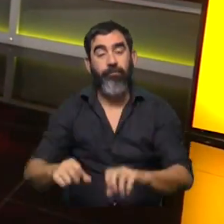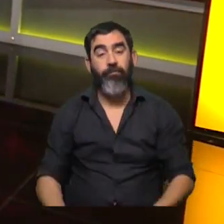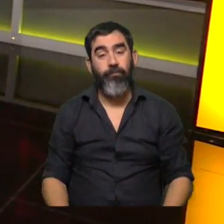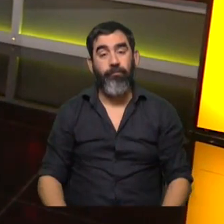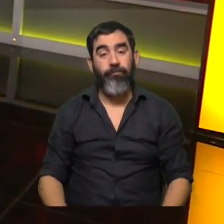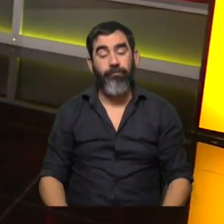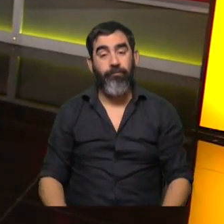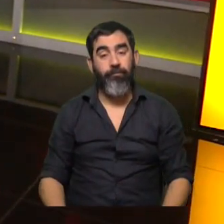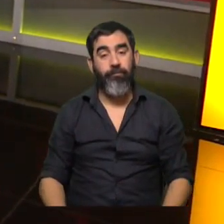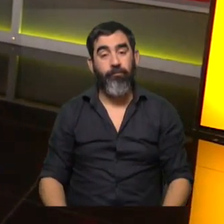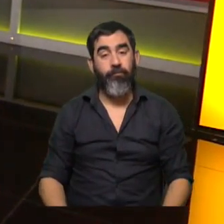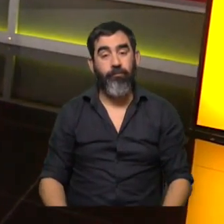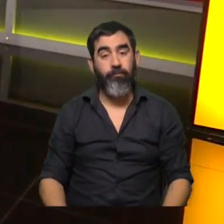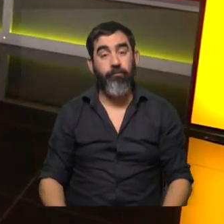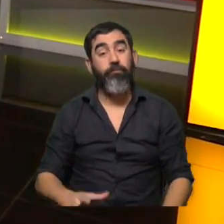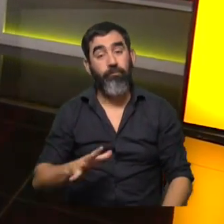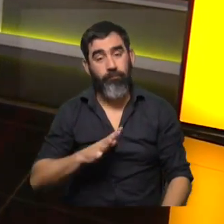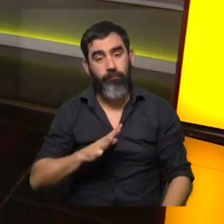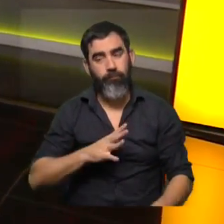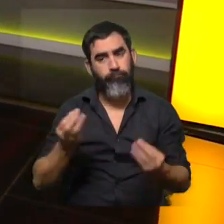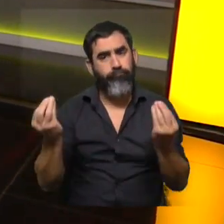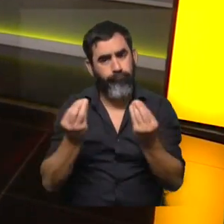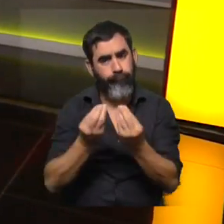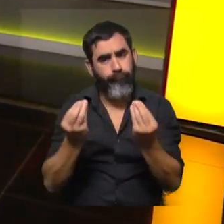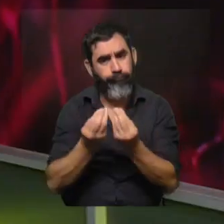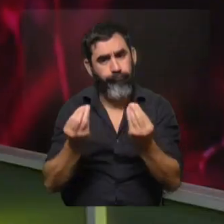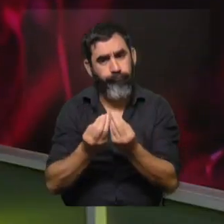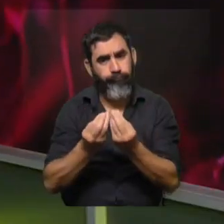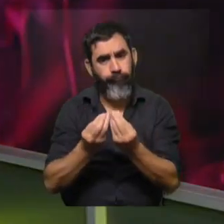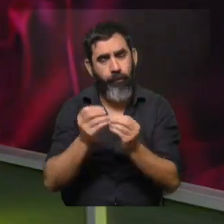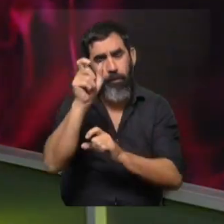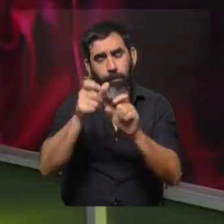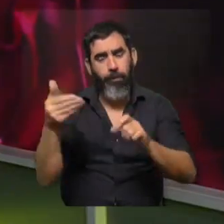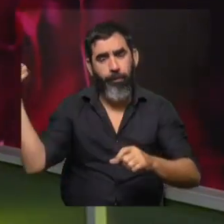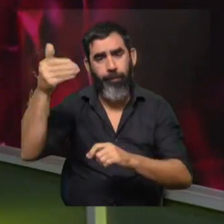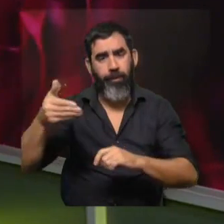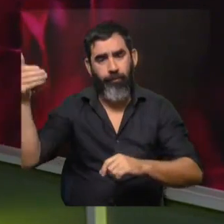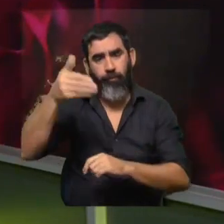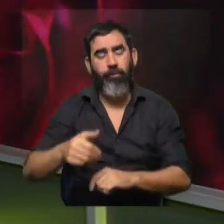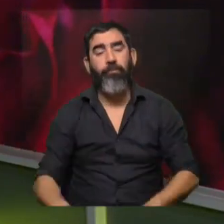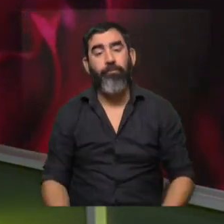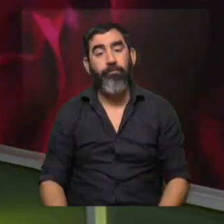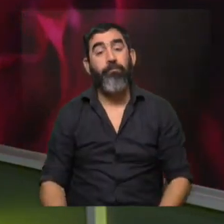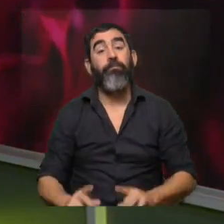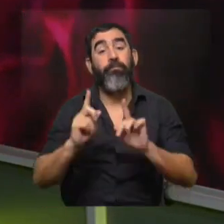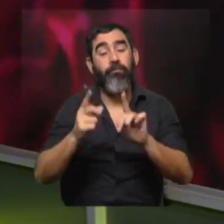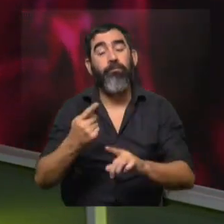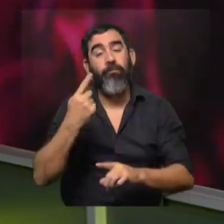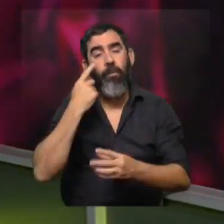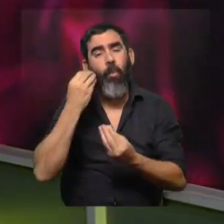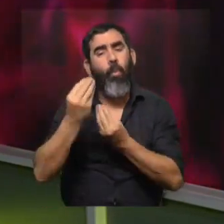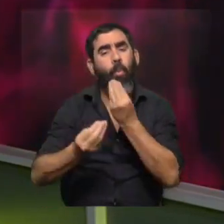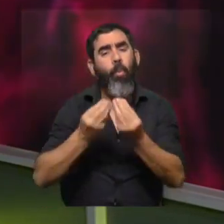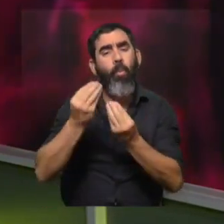tiene la particularidad de haber contado con un altísimo número de participantes. Y además vamos a conocer cuáles